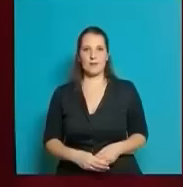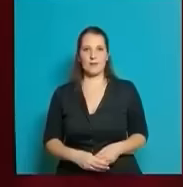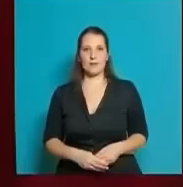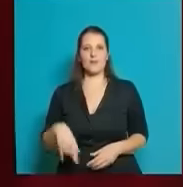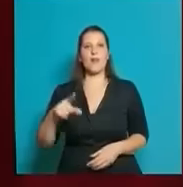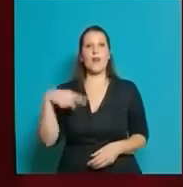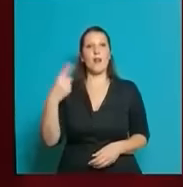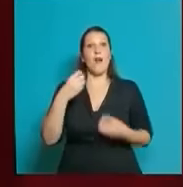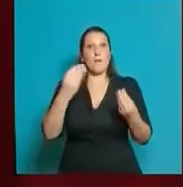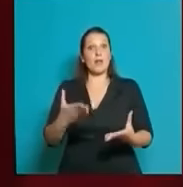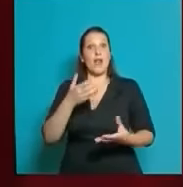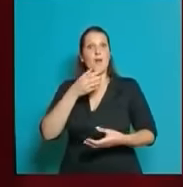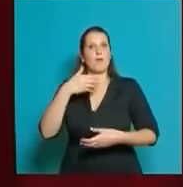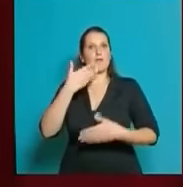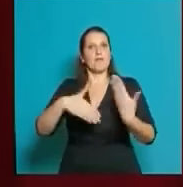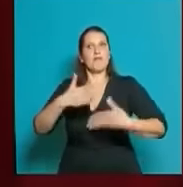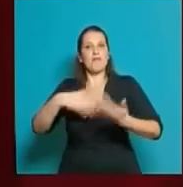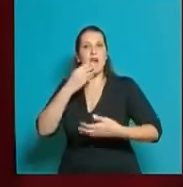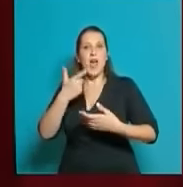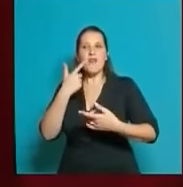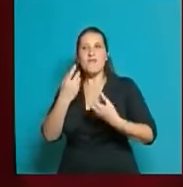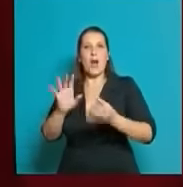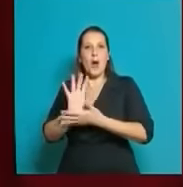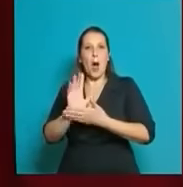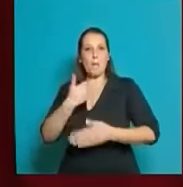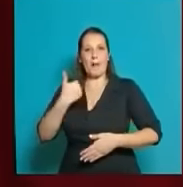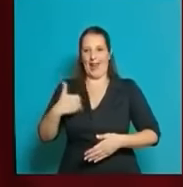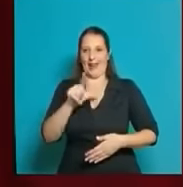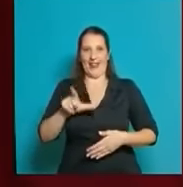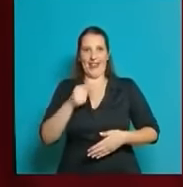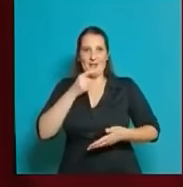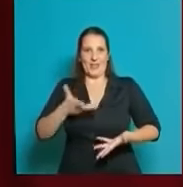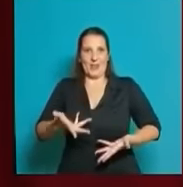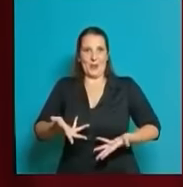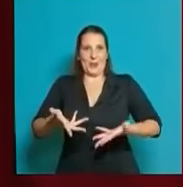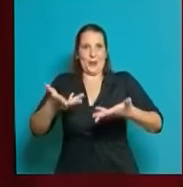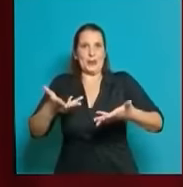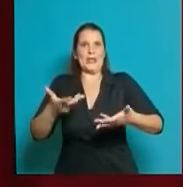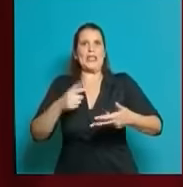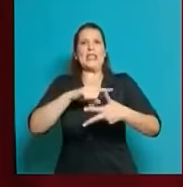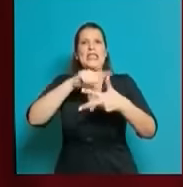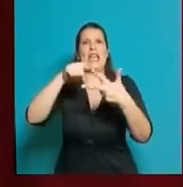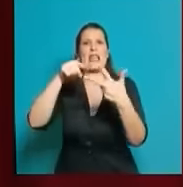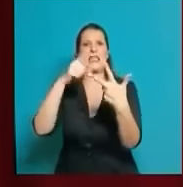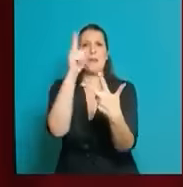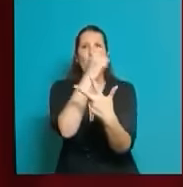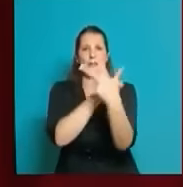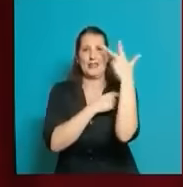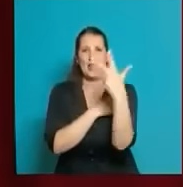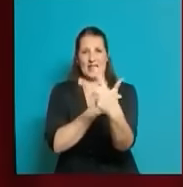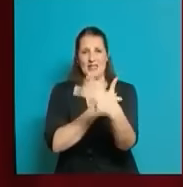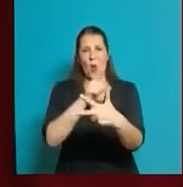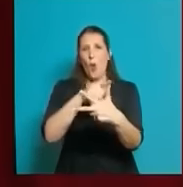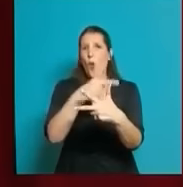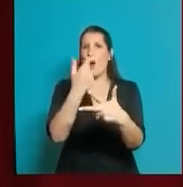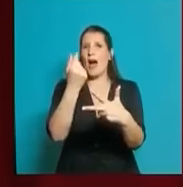Cuando empezábamos a crecer y asomar la cabeza como país, tuvimos tres shocks imprevistos. La salida de